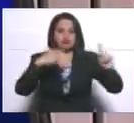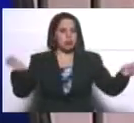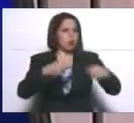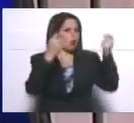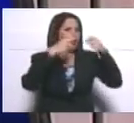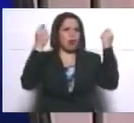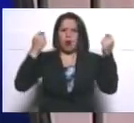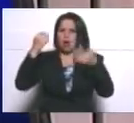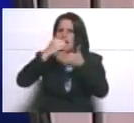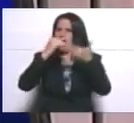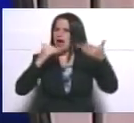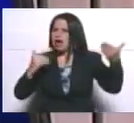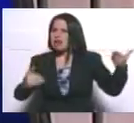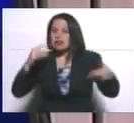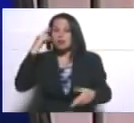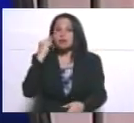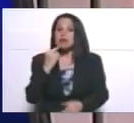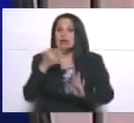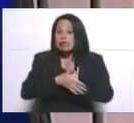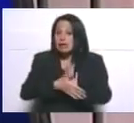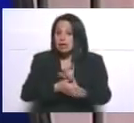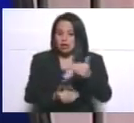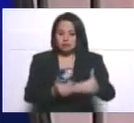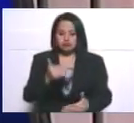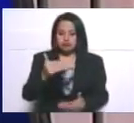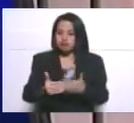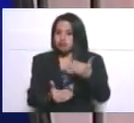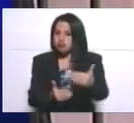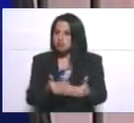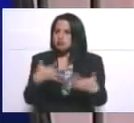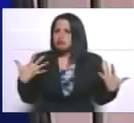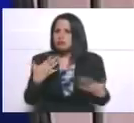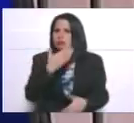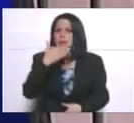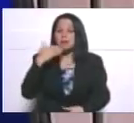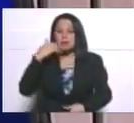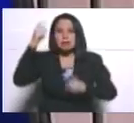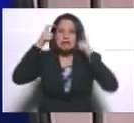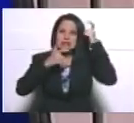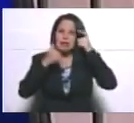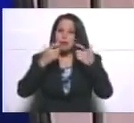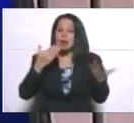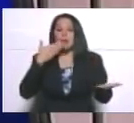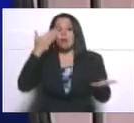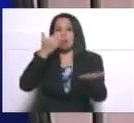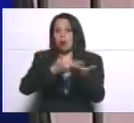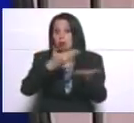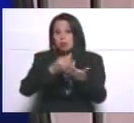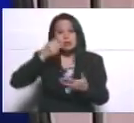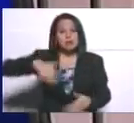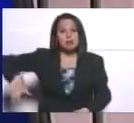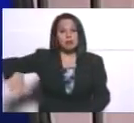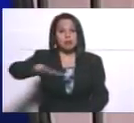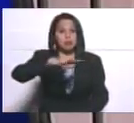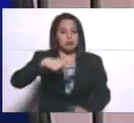Bolivariana, que fue un avance en lo que el comandante Chávez le proponía al pueblo